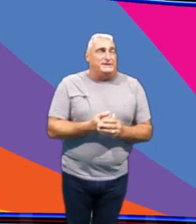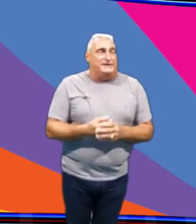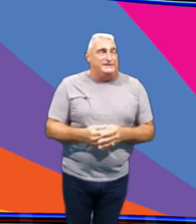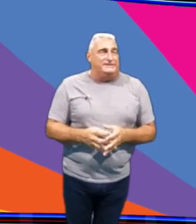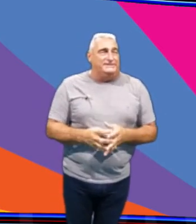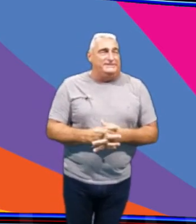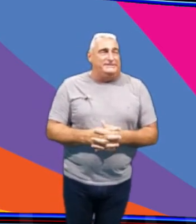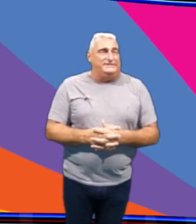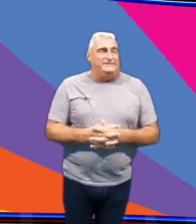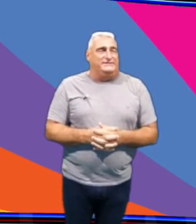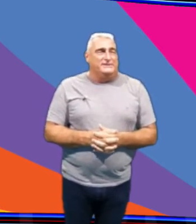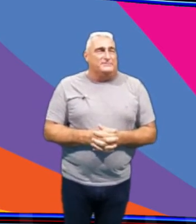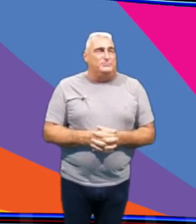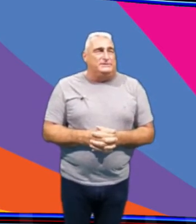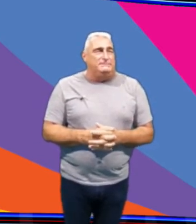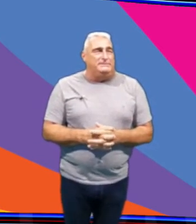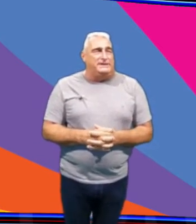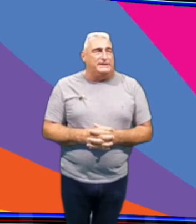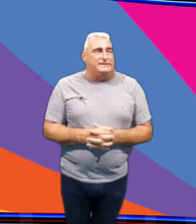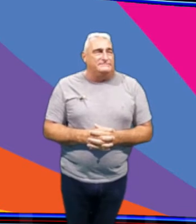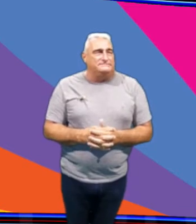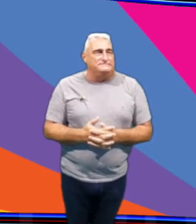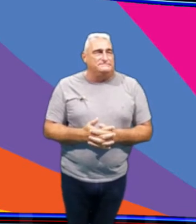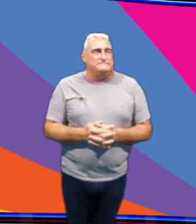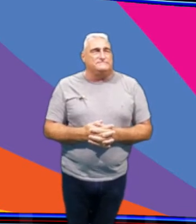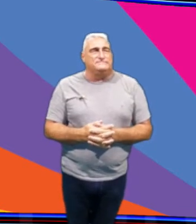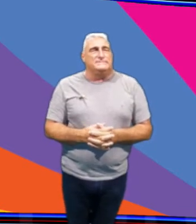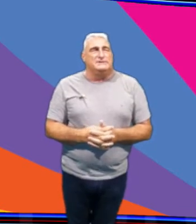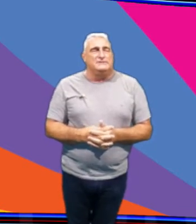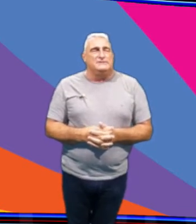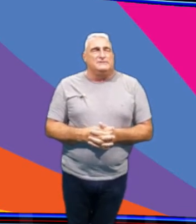verde. Combustible verde.